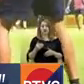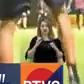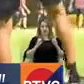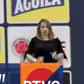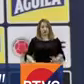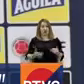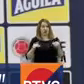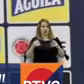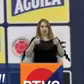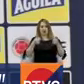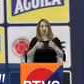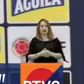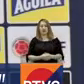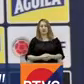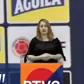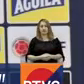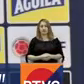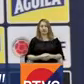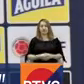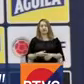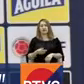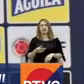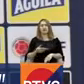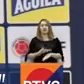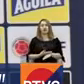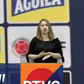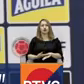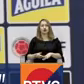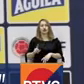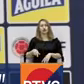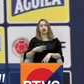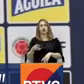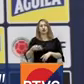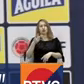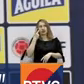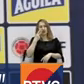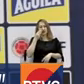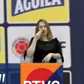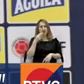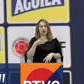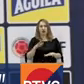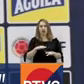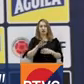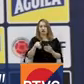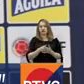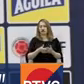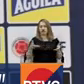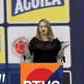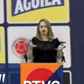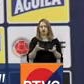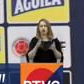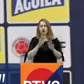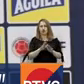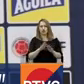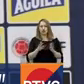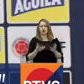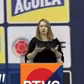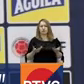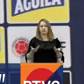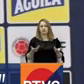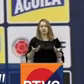ya está bien el paso de las horas de los días actualmente que ha ido aportando para para que